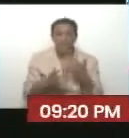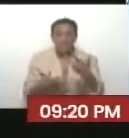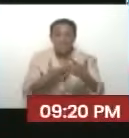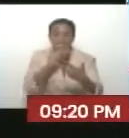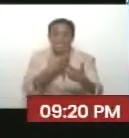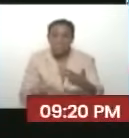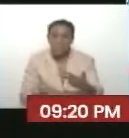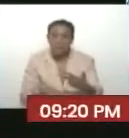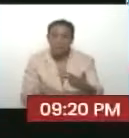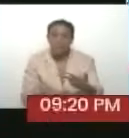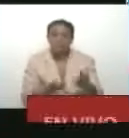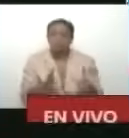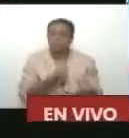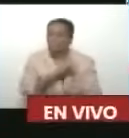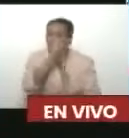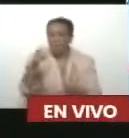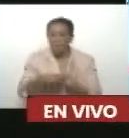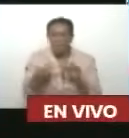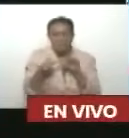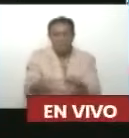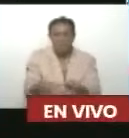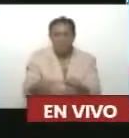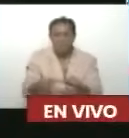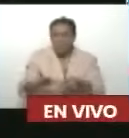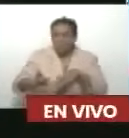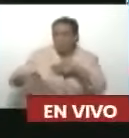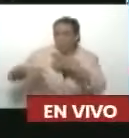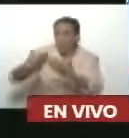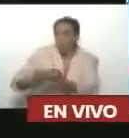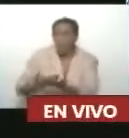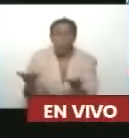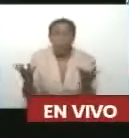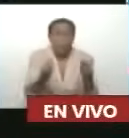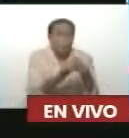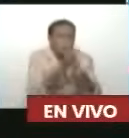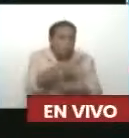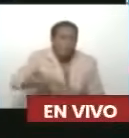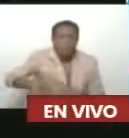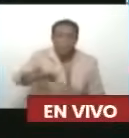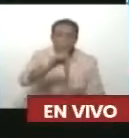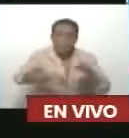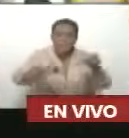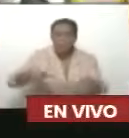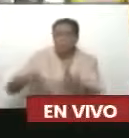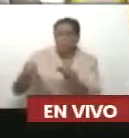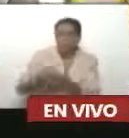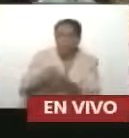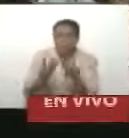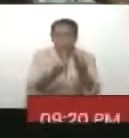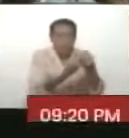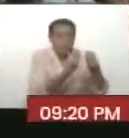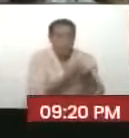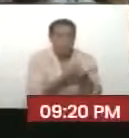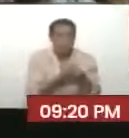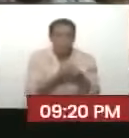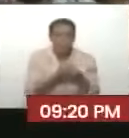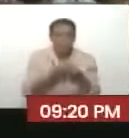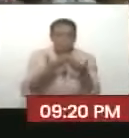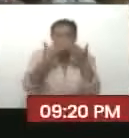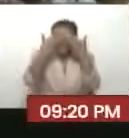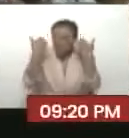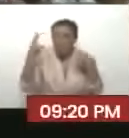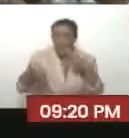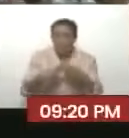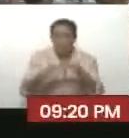diciembre quedará para siempre en la historia. Junto a la tuya, junto a la tuya, junto a la tuya. Bueno,